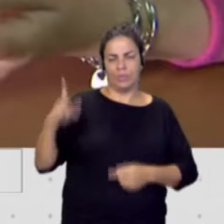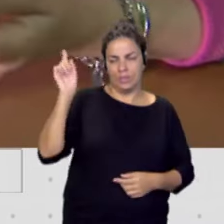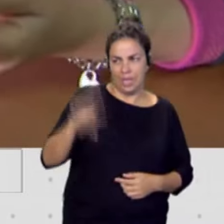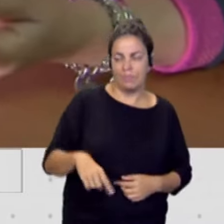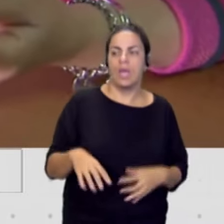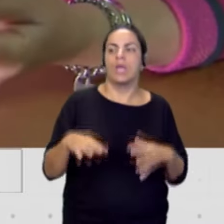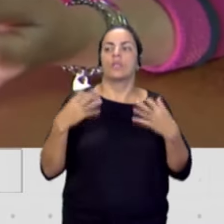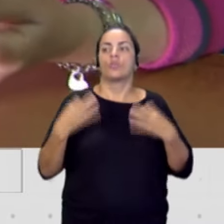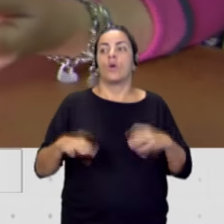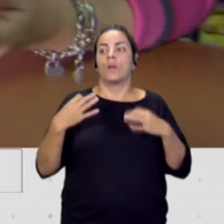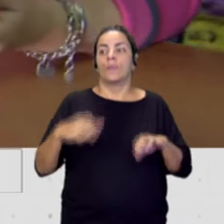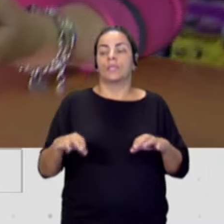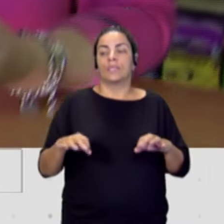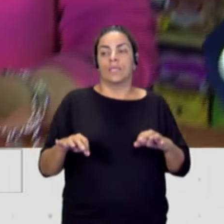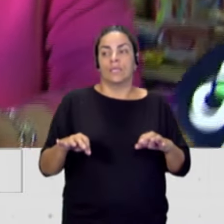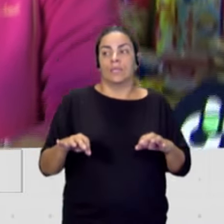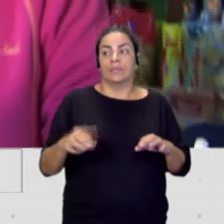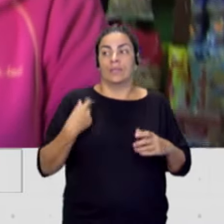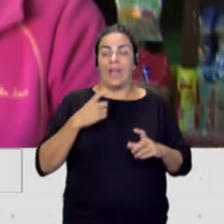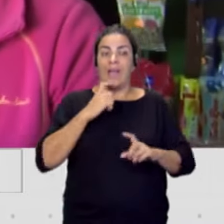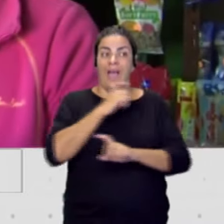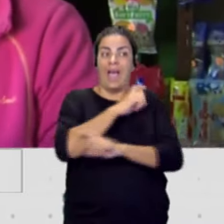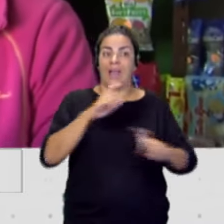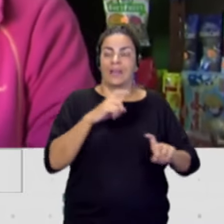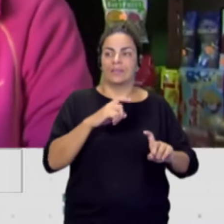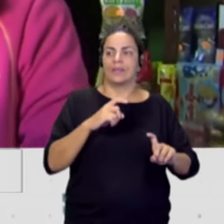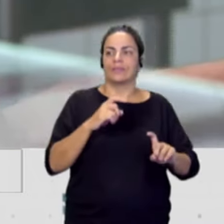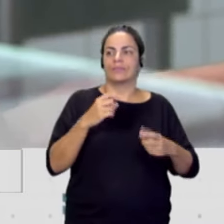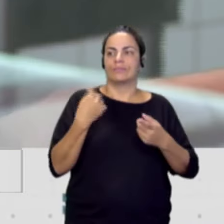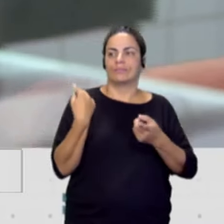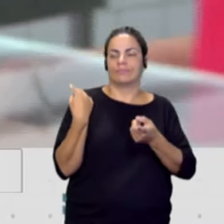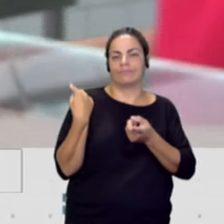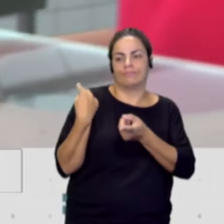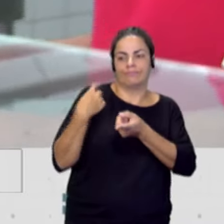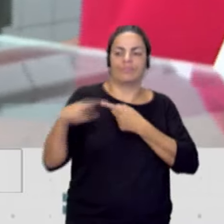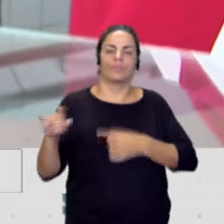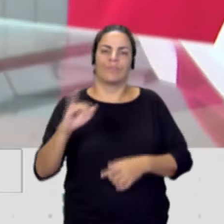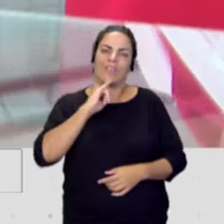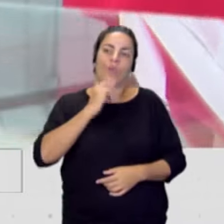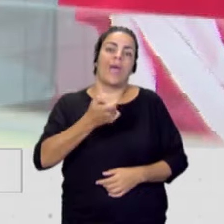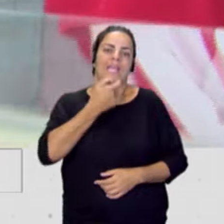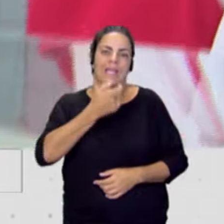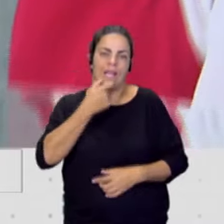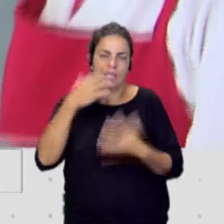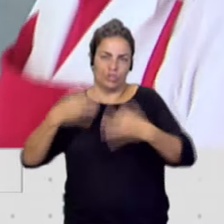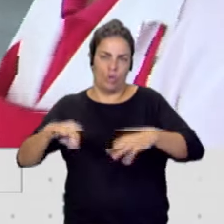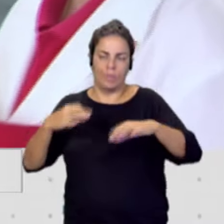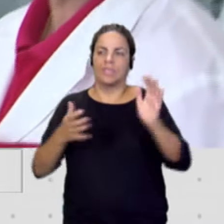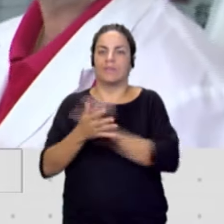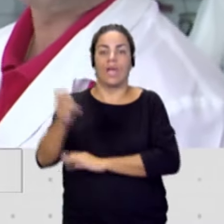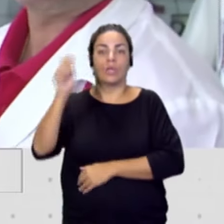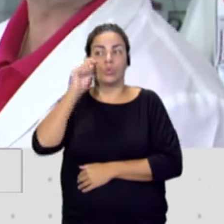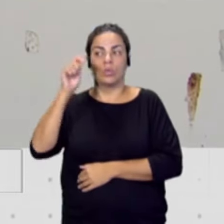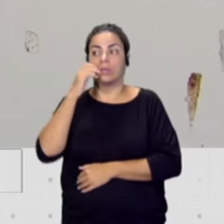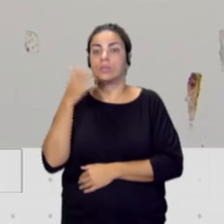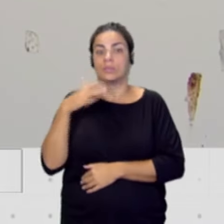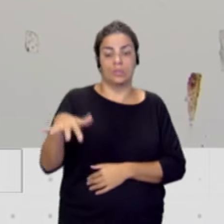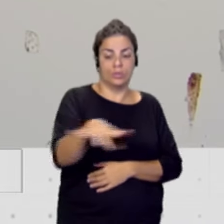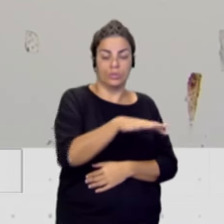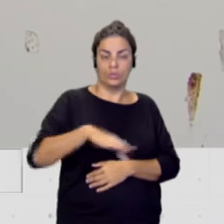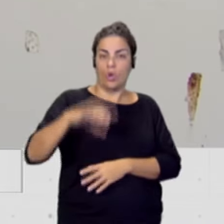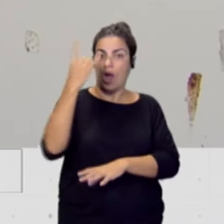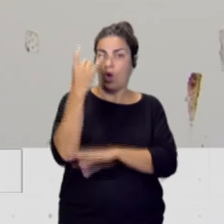envía esta alerta es en inglés, ¿no? Todos los turistas que están dentro del ámbito de cobertura